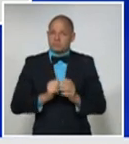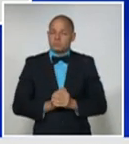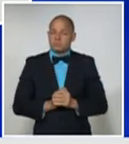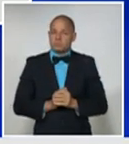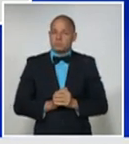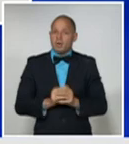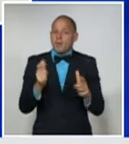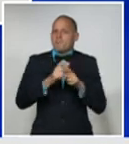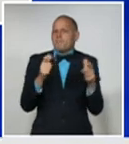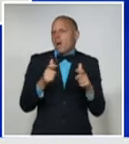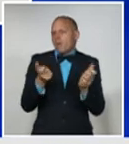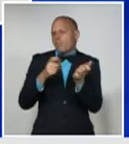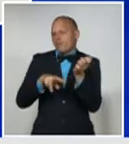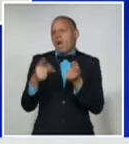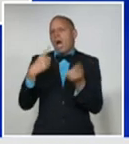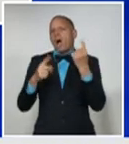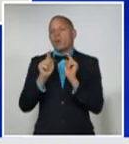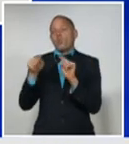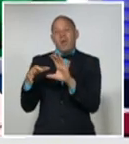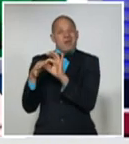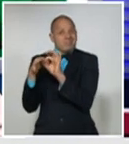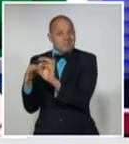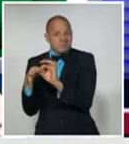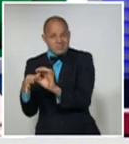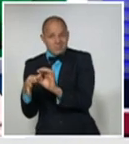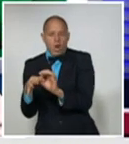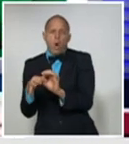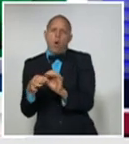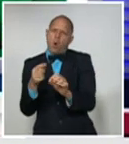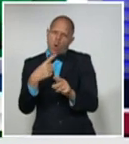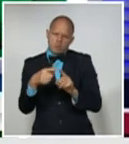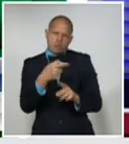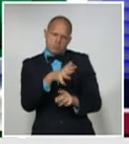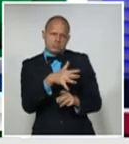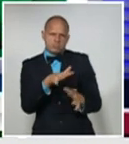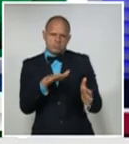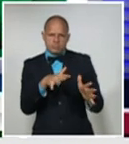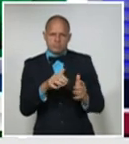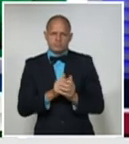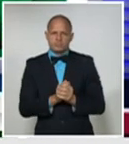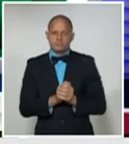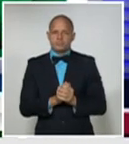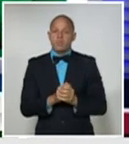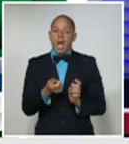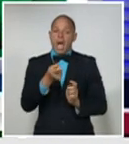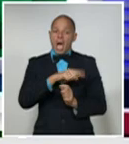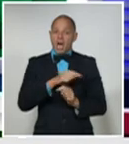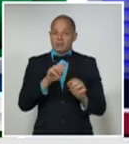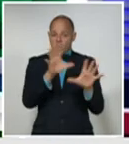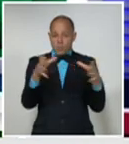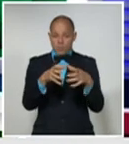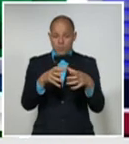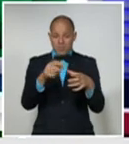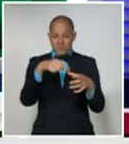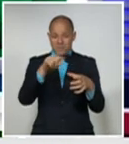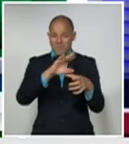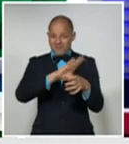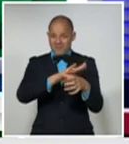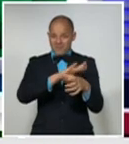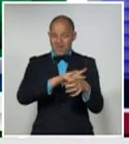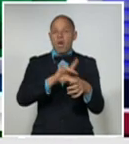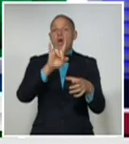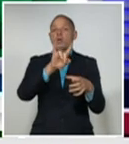determinados territorios. El 96,5% de todos los diagnosticados con el antecedente de